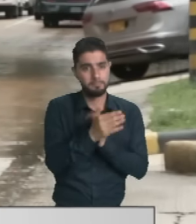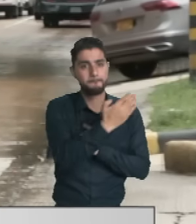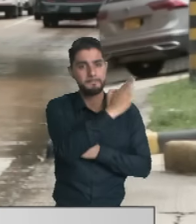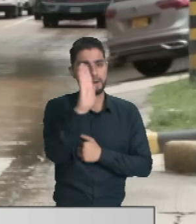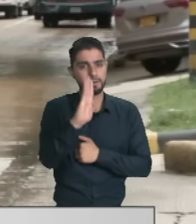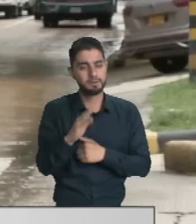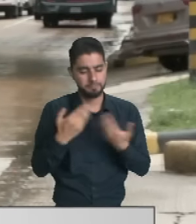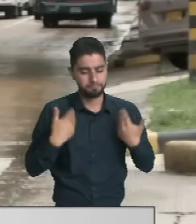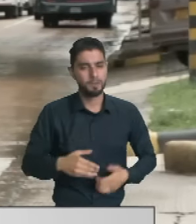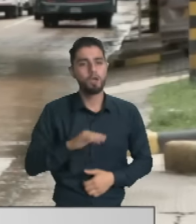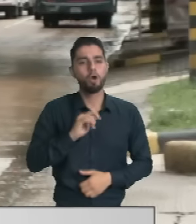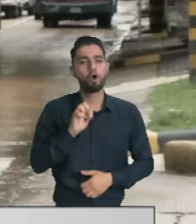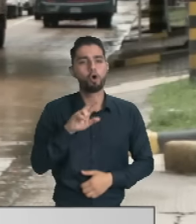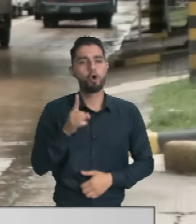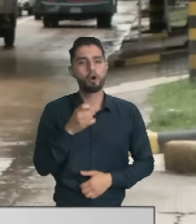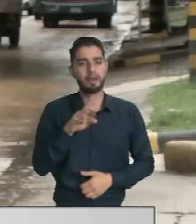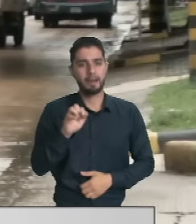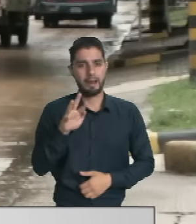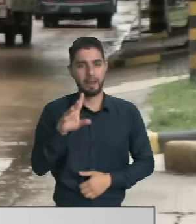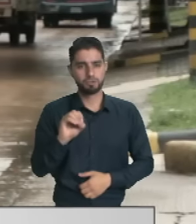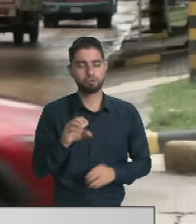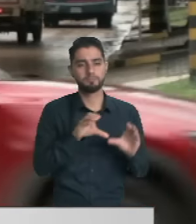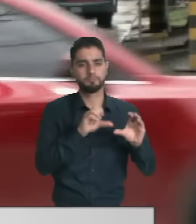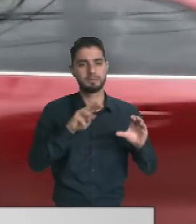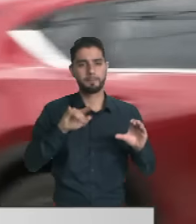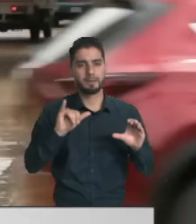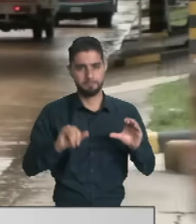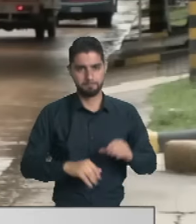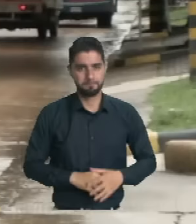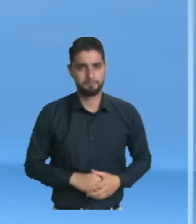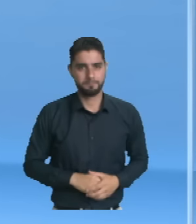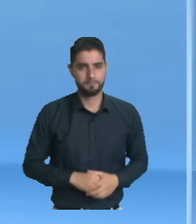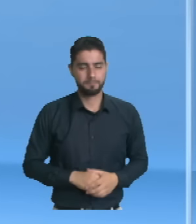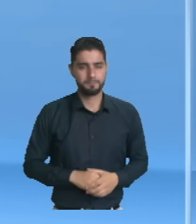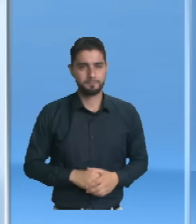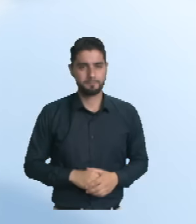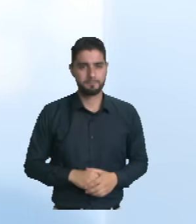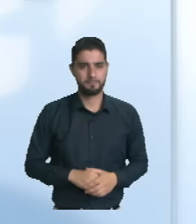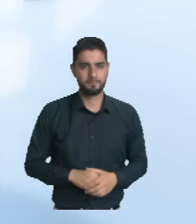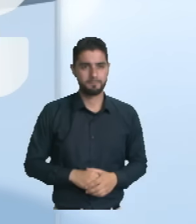Barranquilla con Jorge Castro, Noticentro 1, CMI.